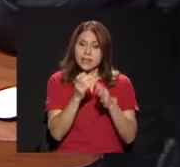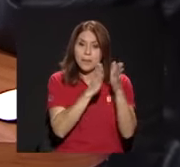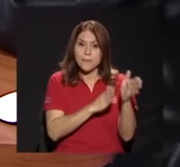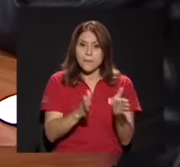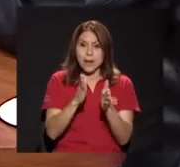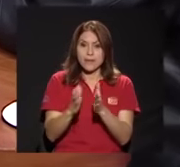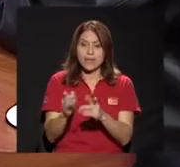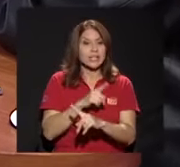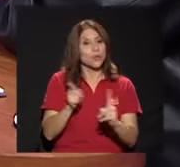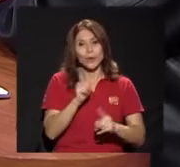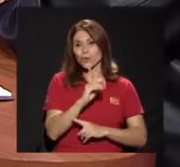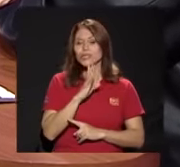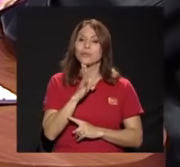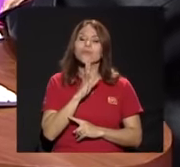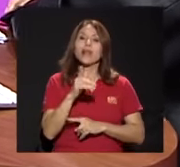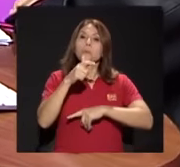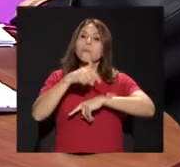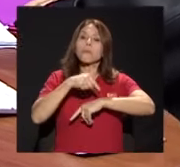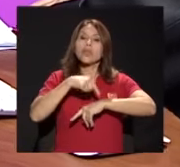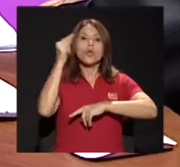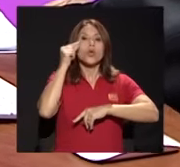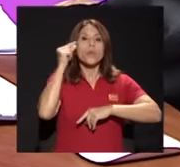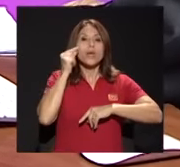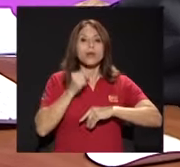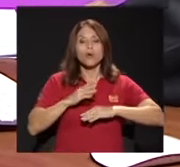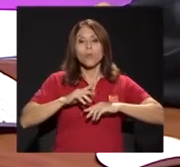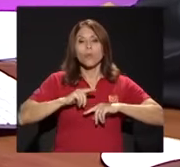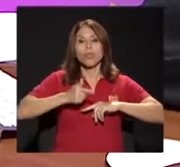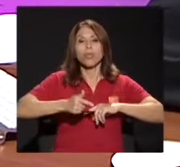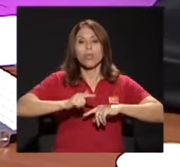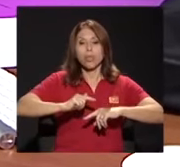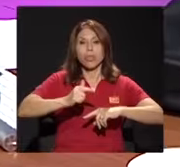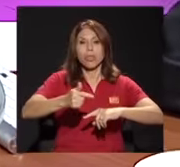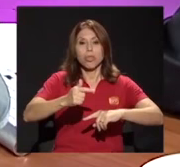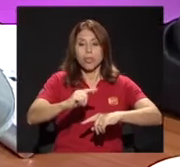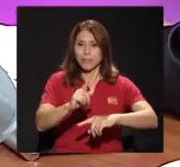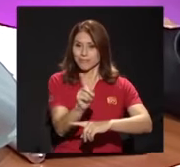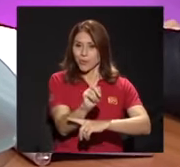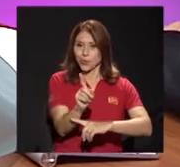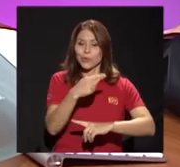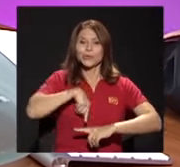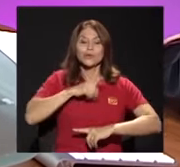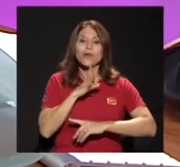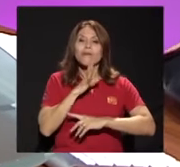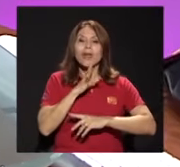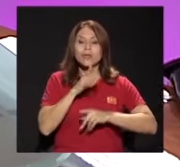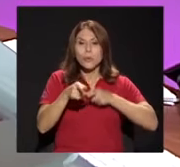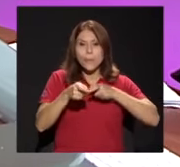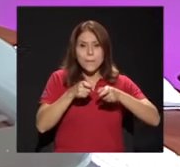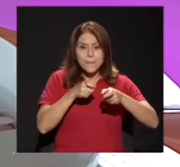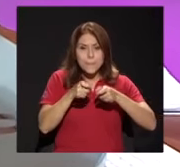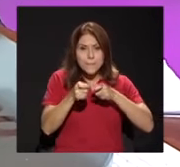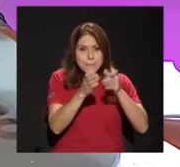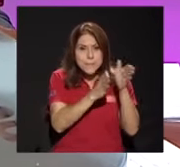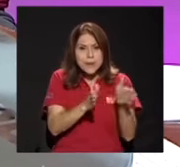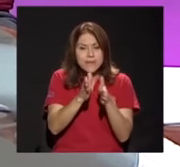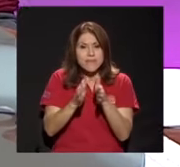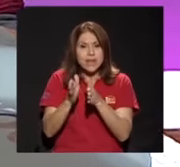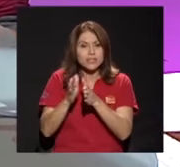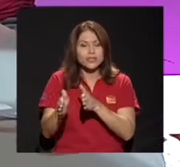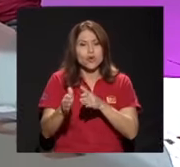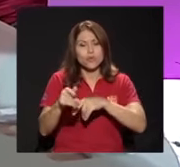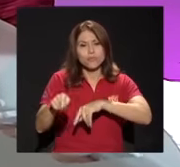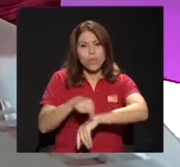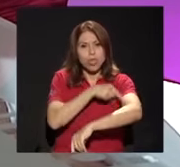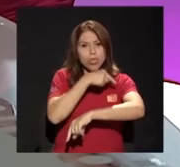periodo de gobierno, estamos hablando por una planificación a largo plazo, de que estemos con la información certera de cuánta agua está produciendo el país y cuánta